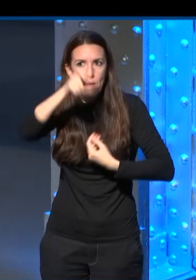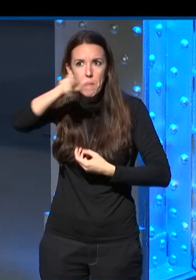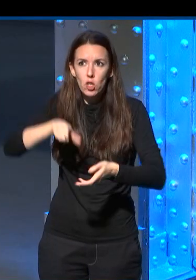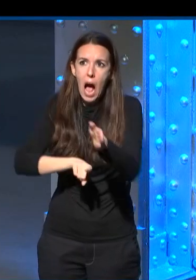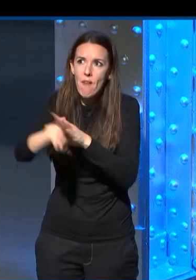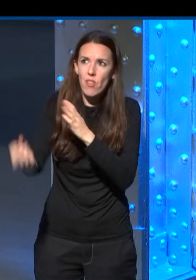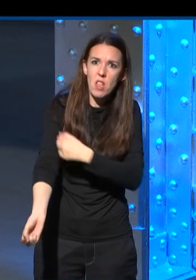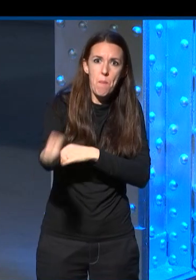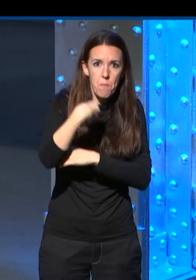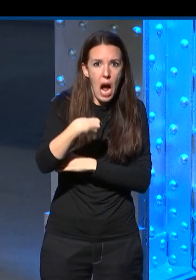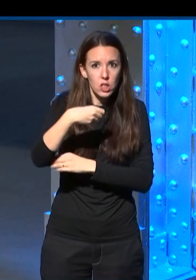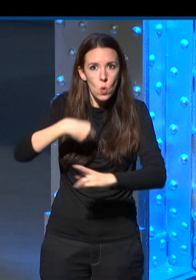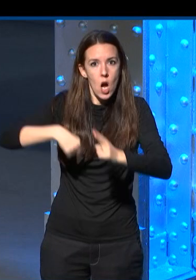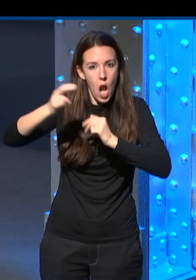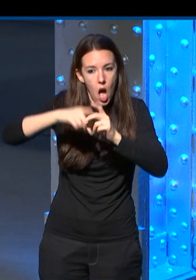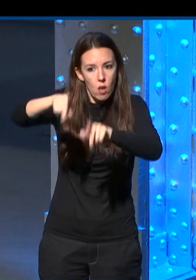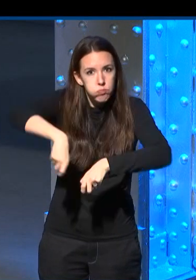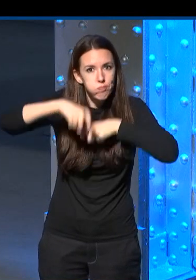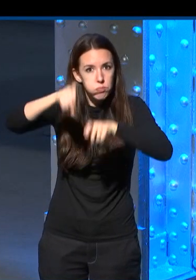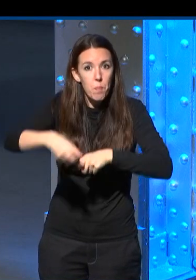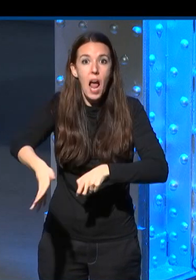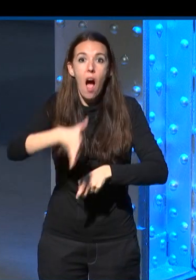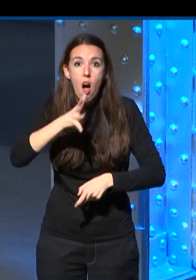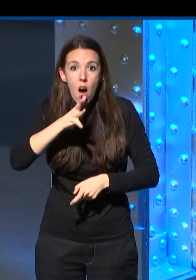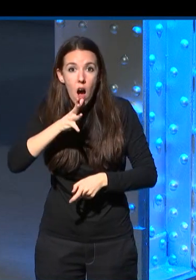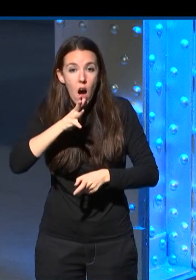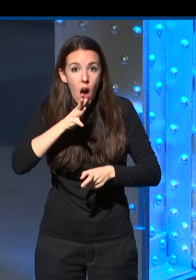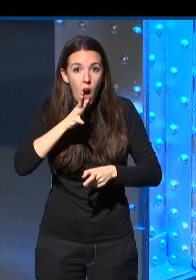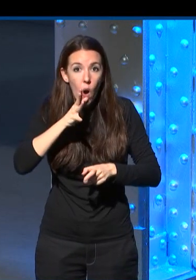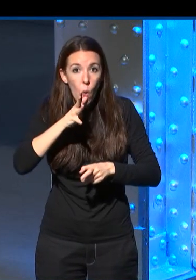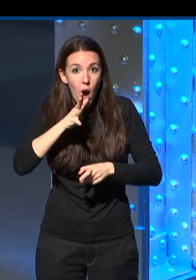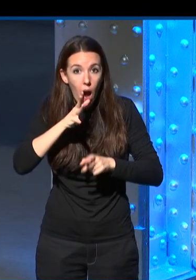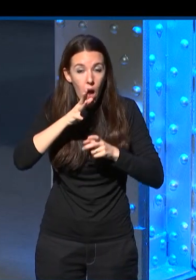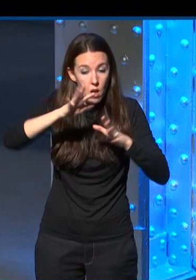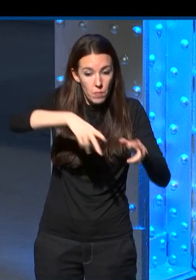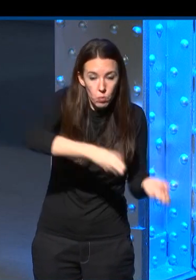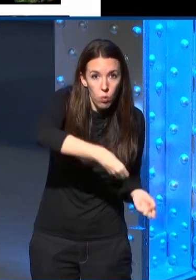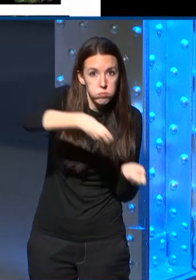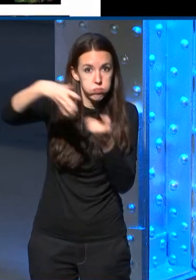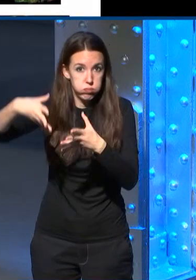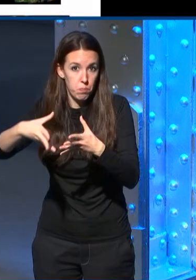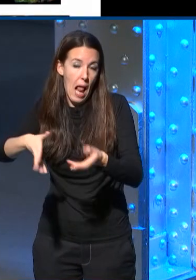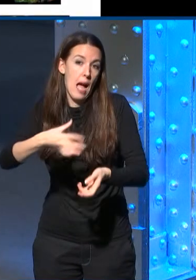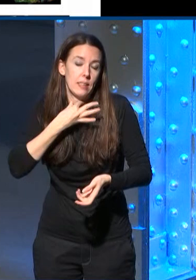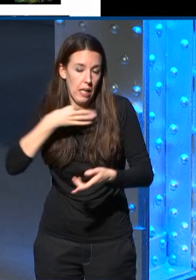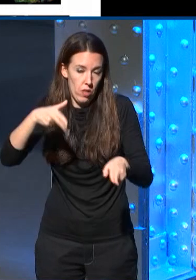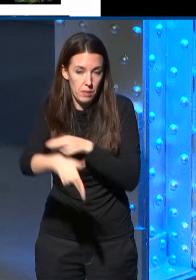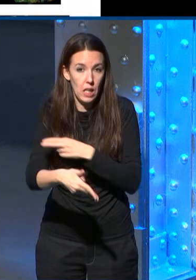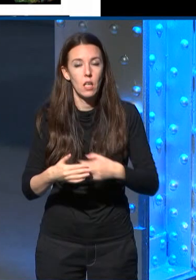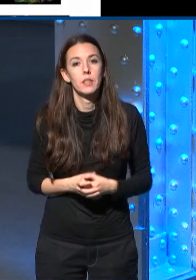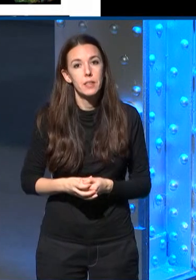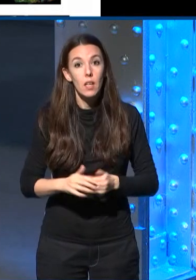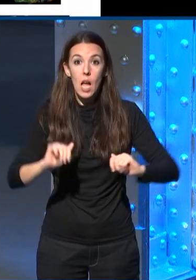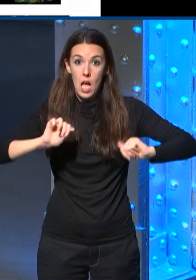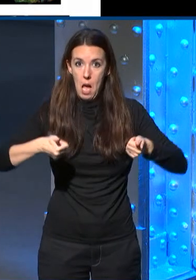nosotros, que estaba construyendo canales para llevar agua desde los polos hasta el Ecuador, que era seco y que se morían de sed. Se dispara